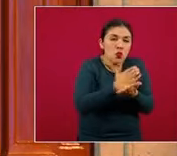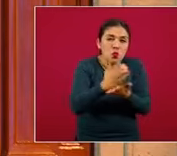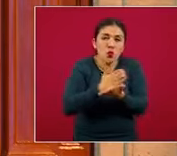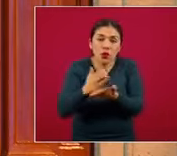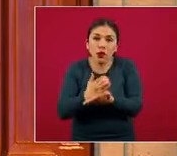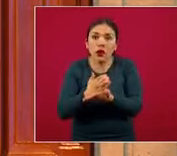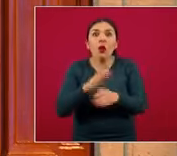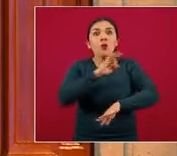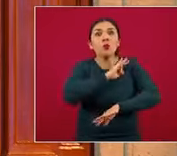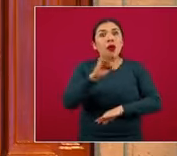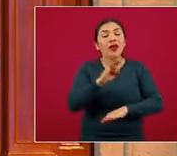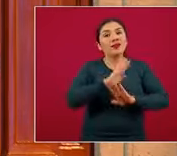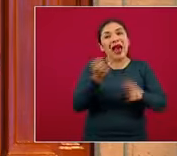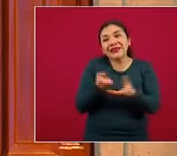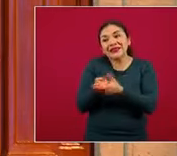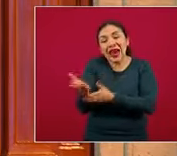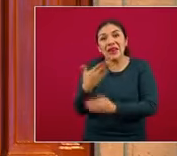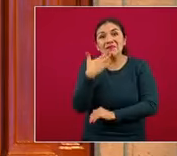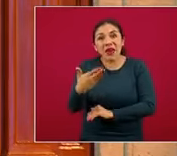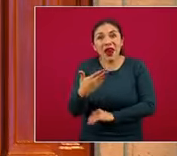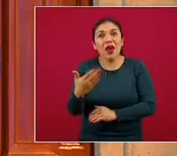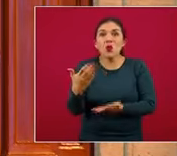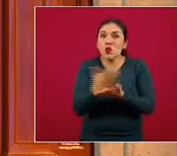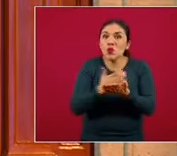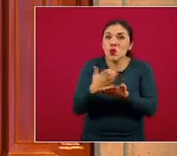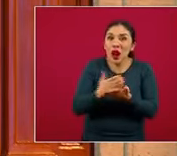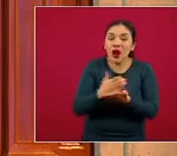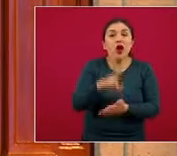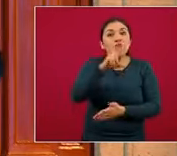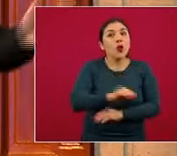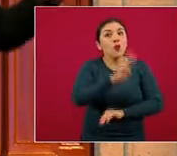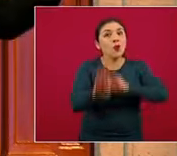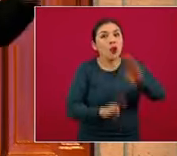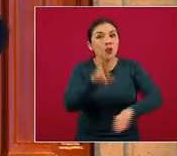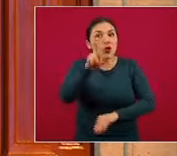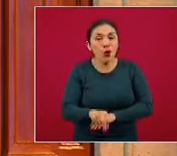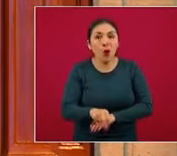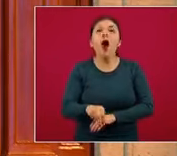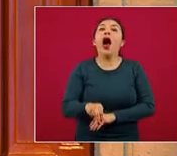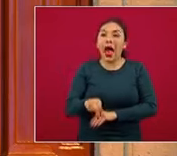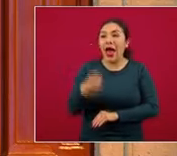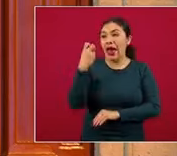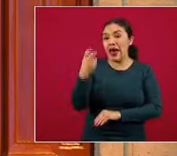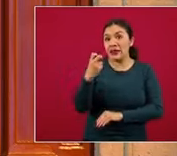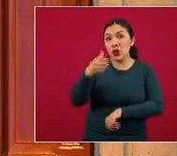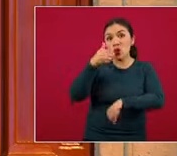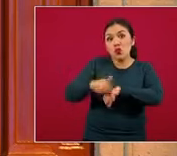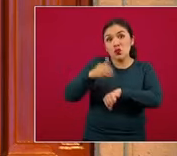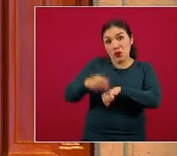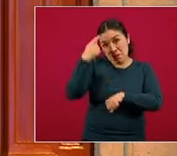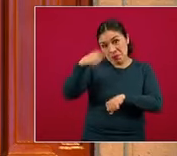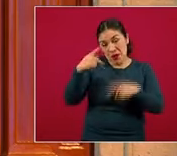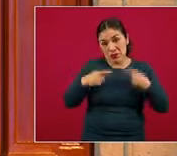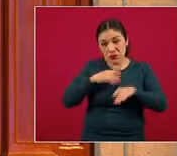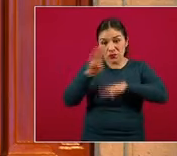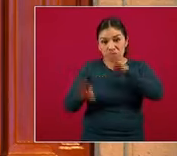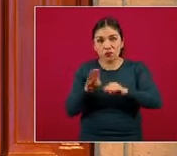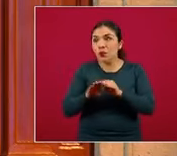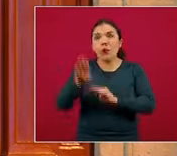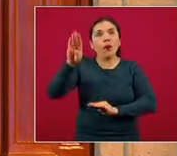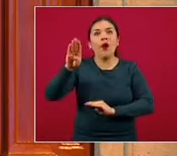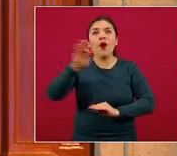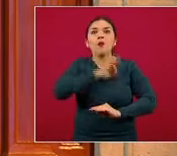y egresen muchos más por mejoría que por defunción, pues entonces estos números no crezcan tanto como